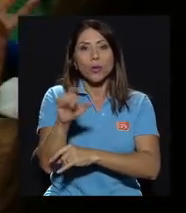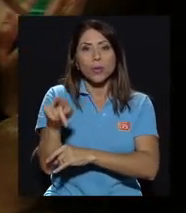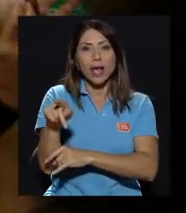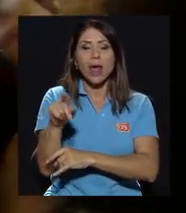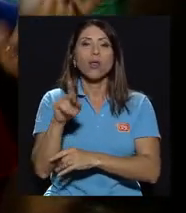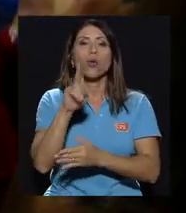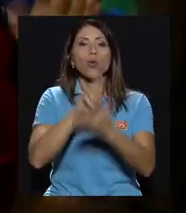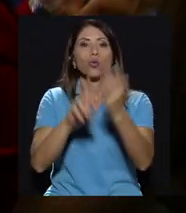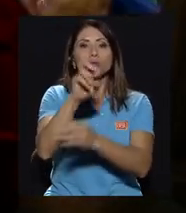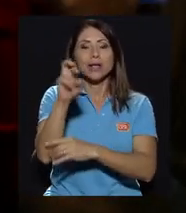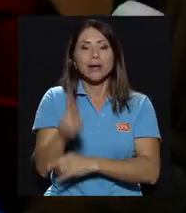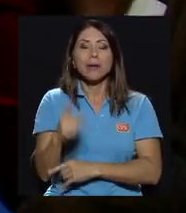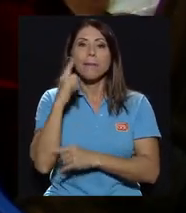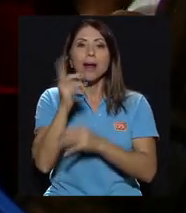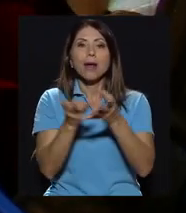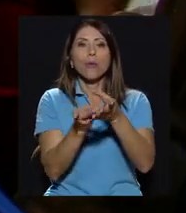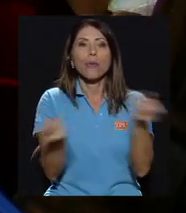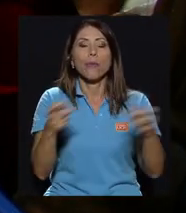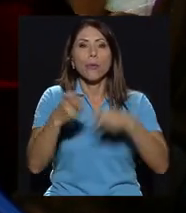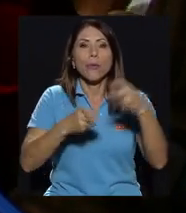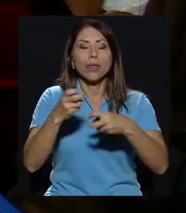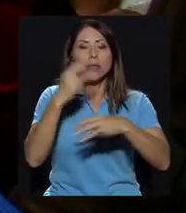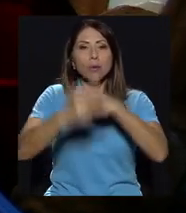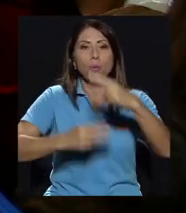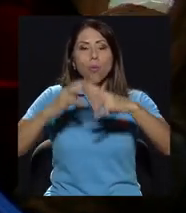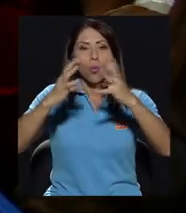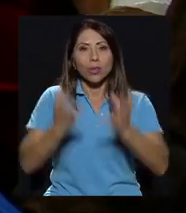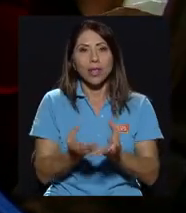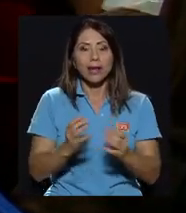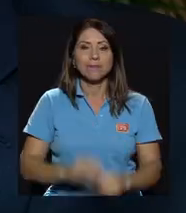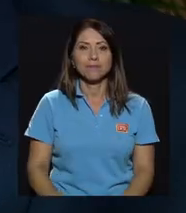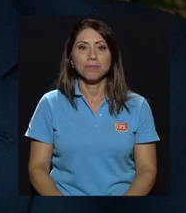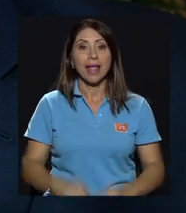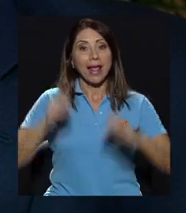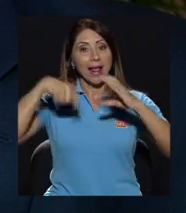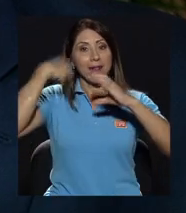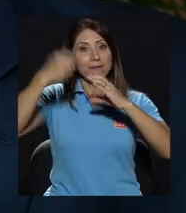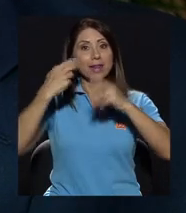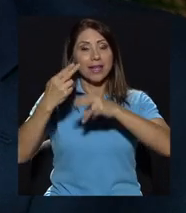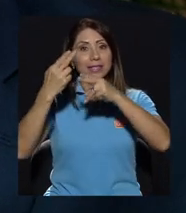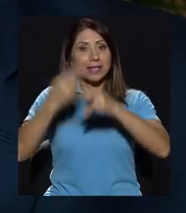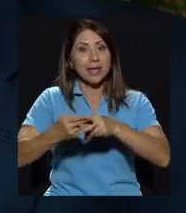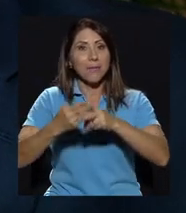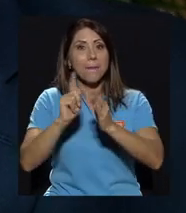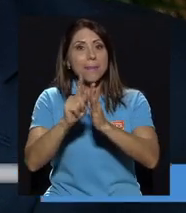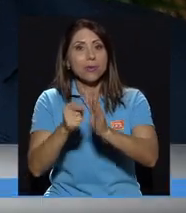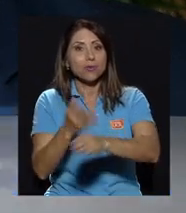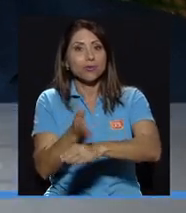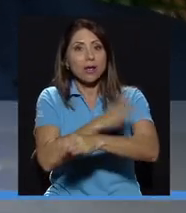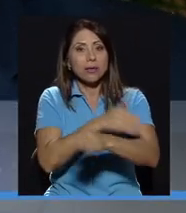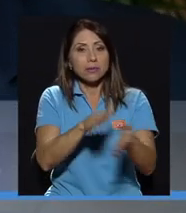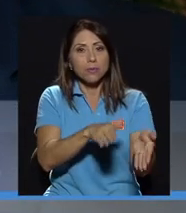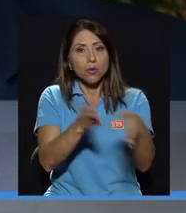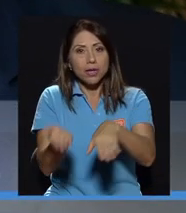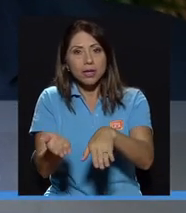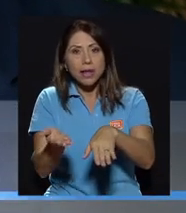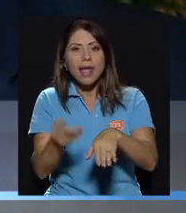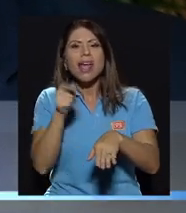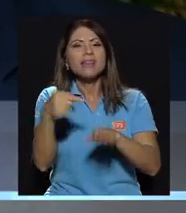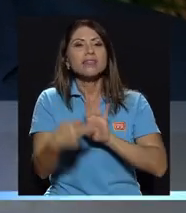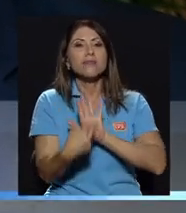para resolver esta problemática mundial el filme es en realidad la